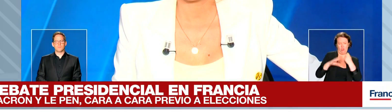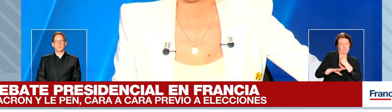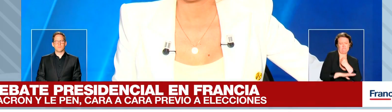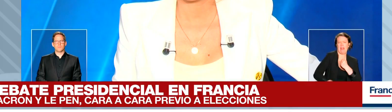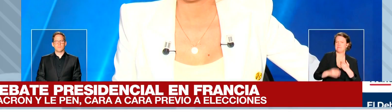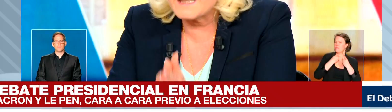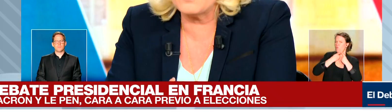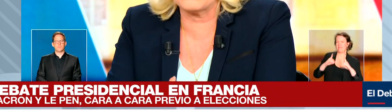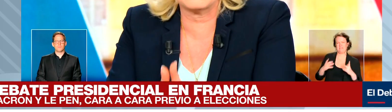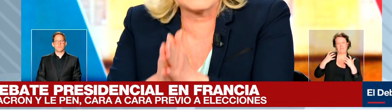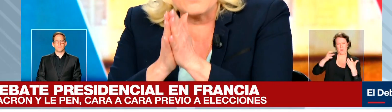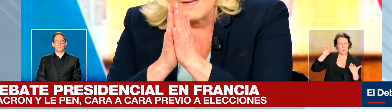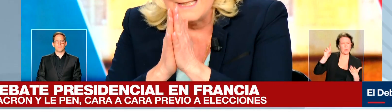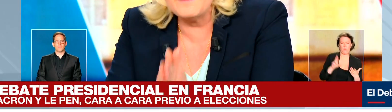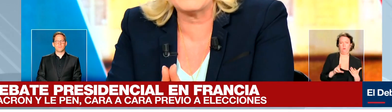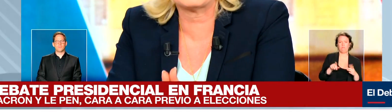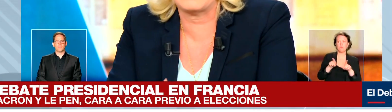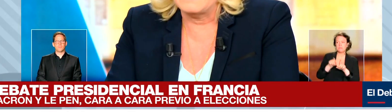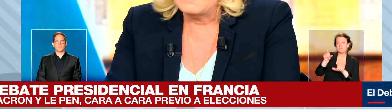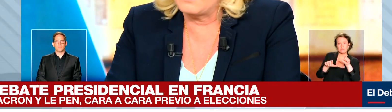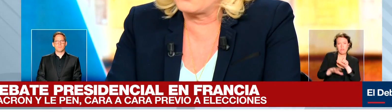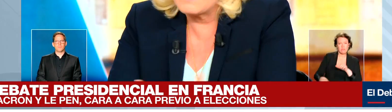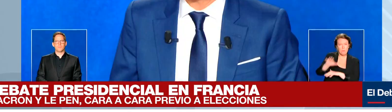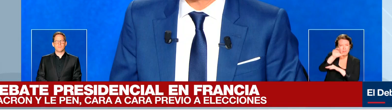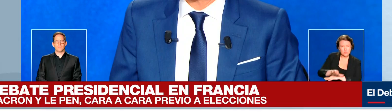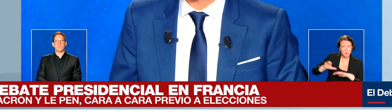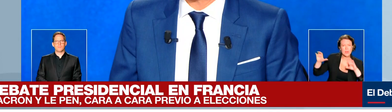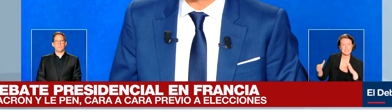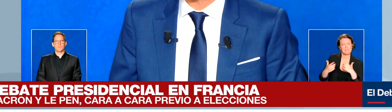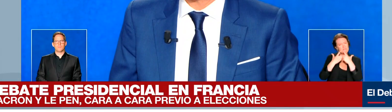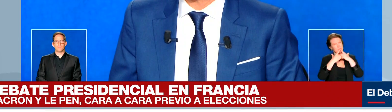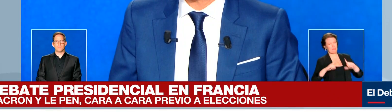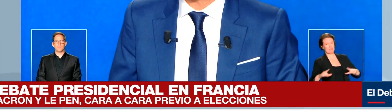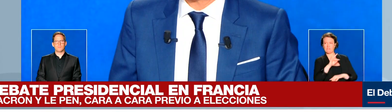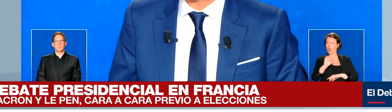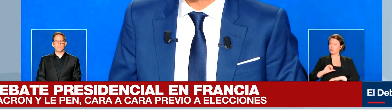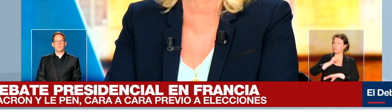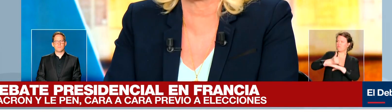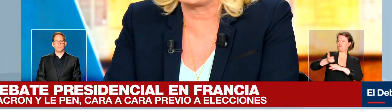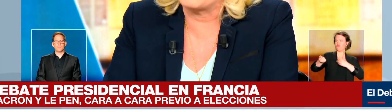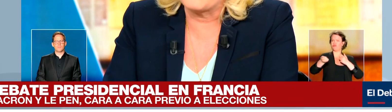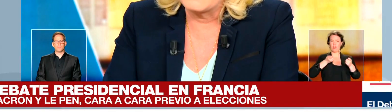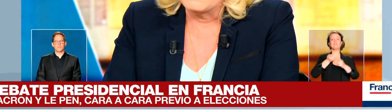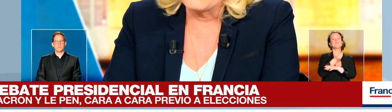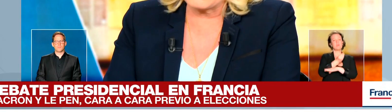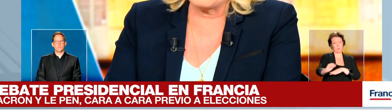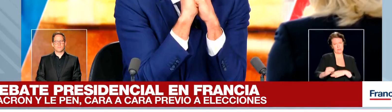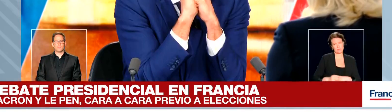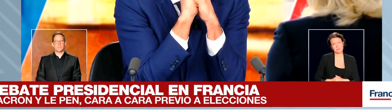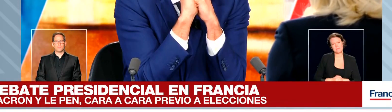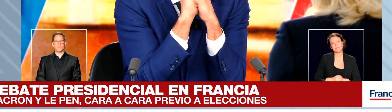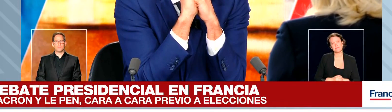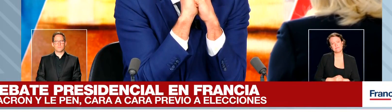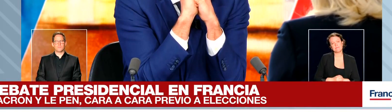del renacimiento democrático, de las protecciones colectivas, de la libertad, de la soberanía y de la